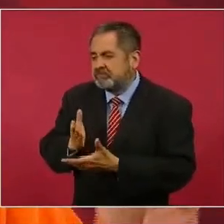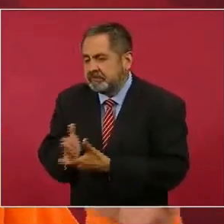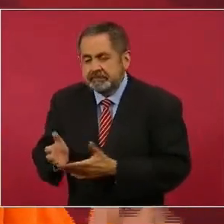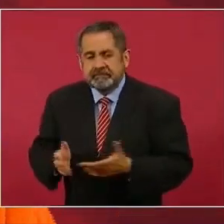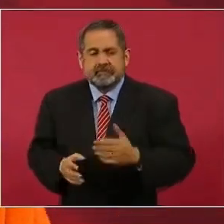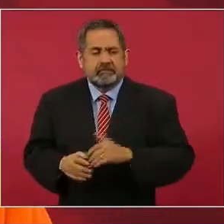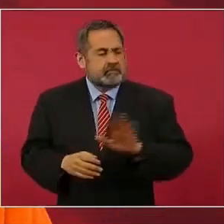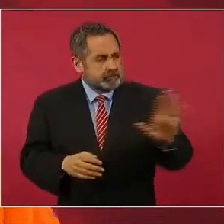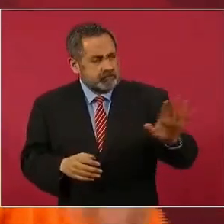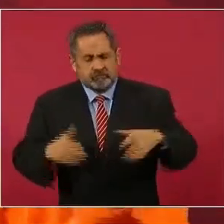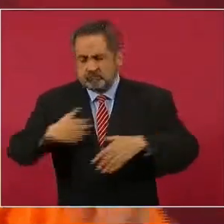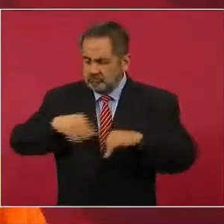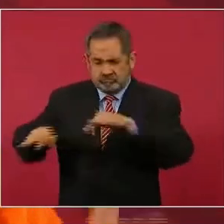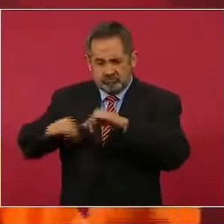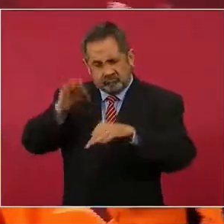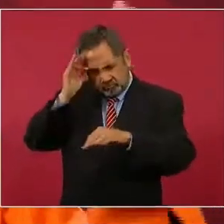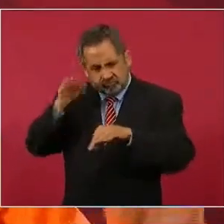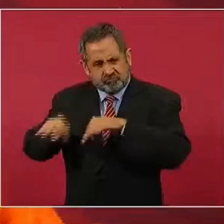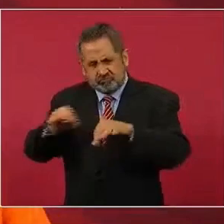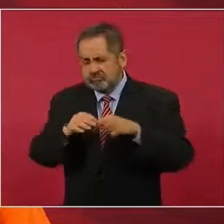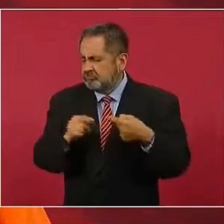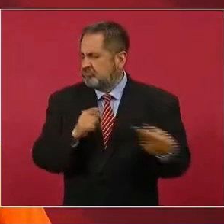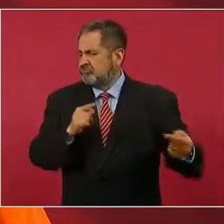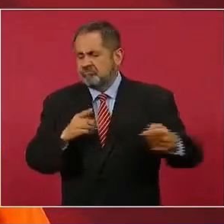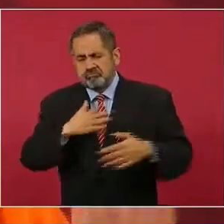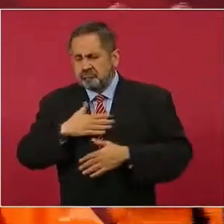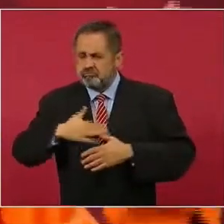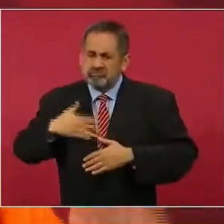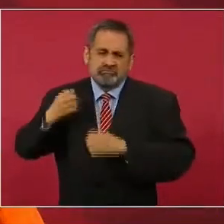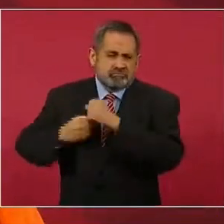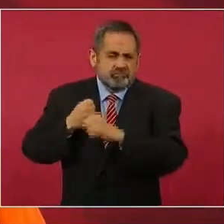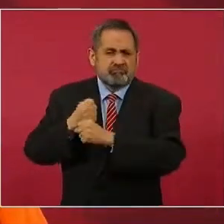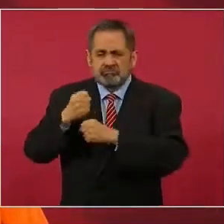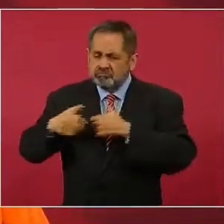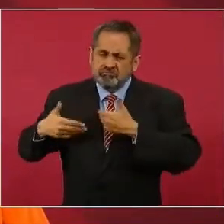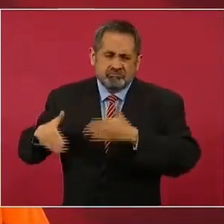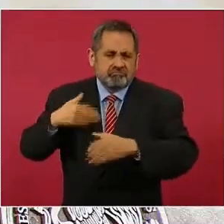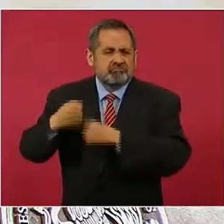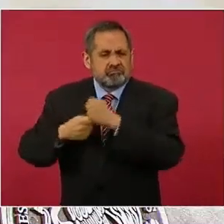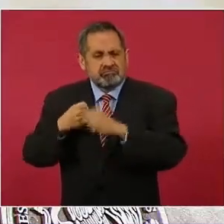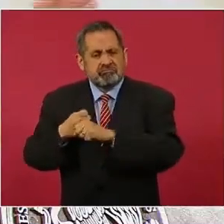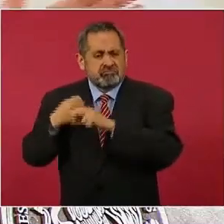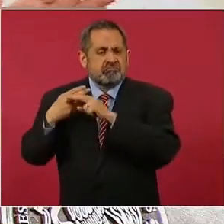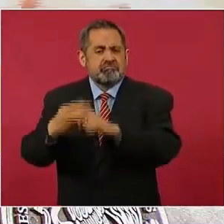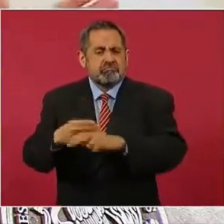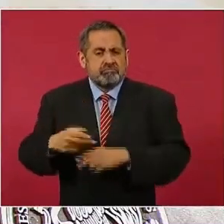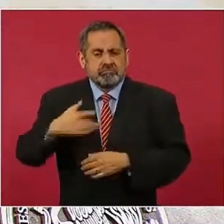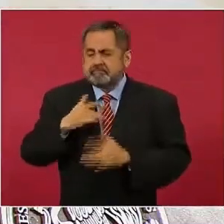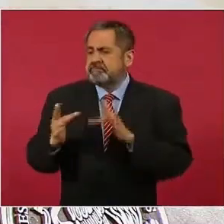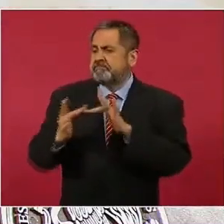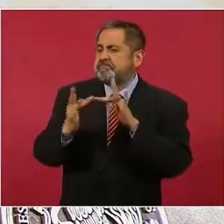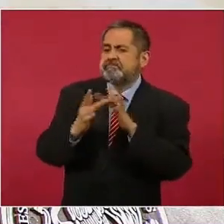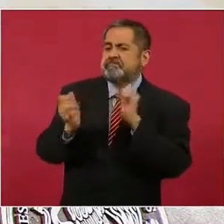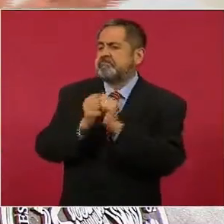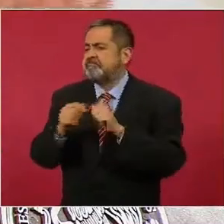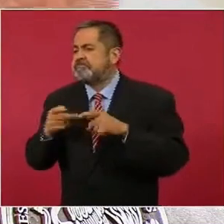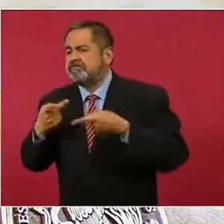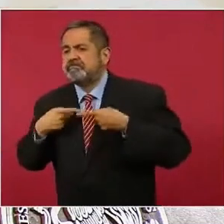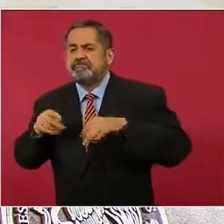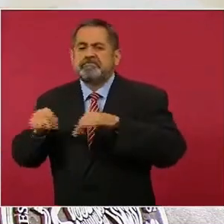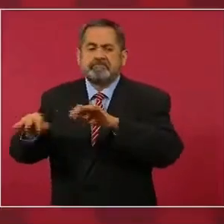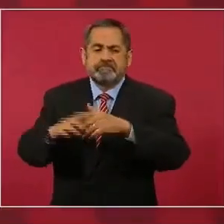Soy un obrero petrolero disidente que ha caminado, que ha vivido, que se ha acercado a la base, que ha